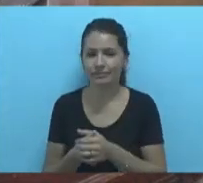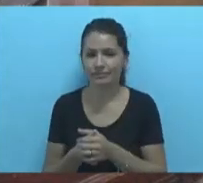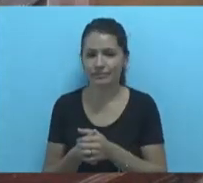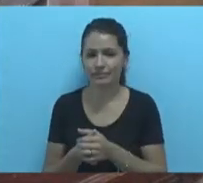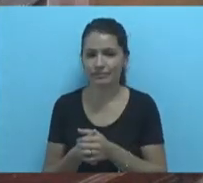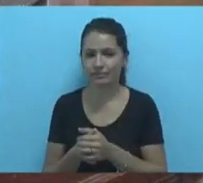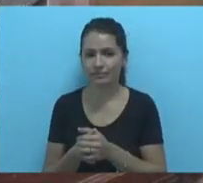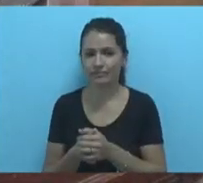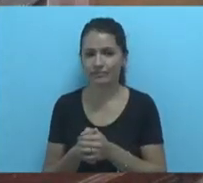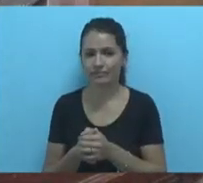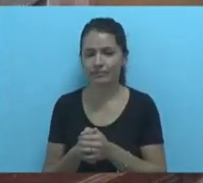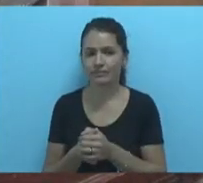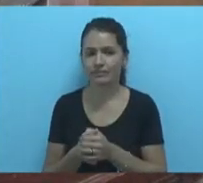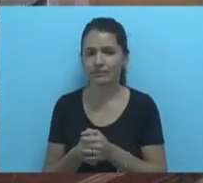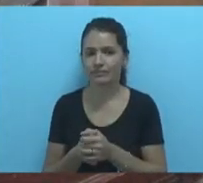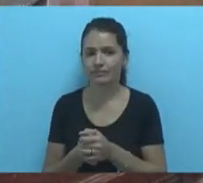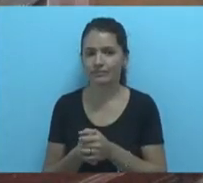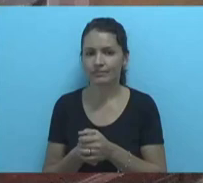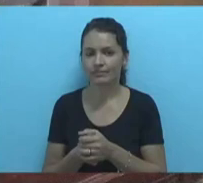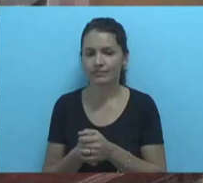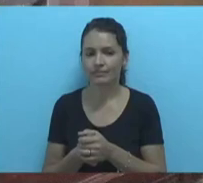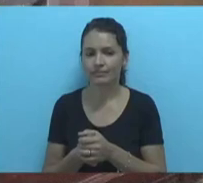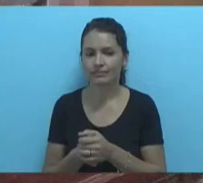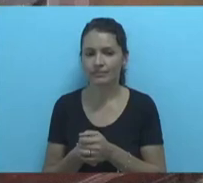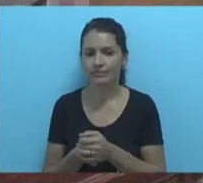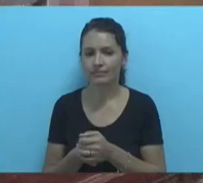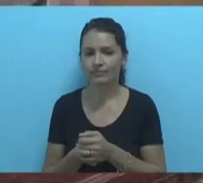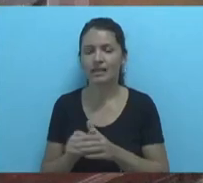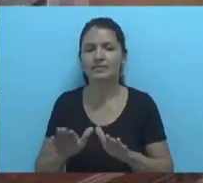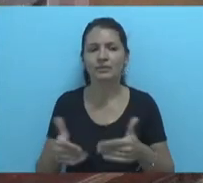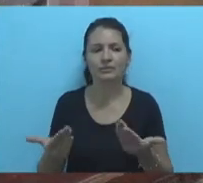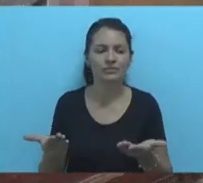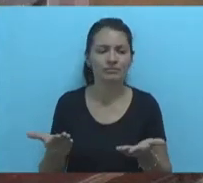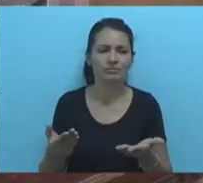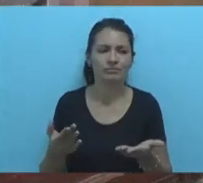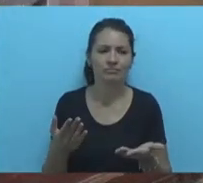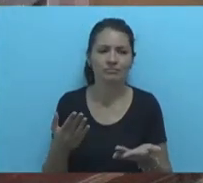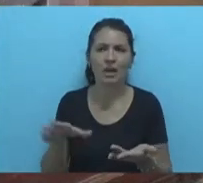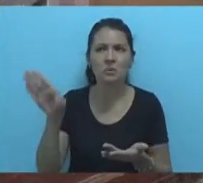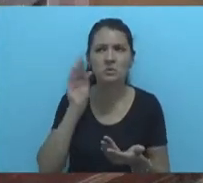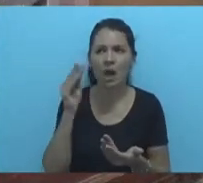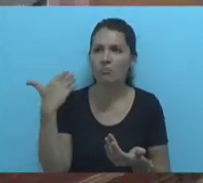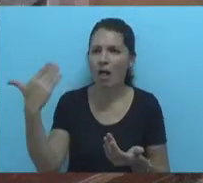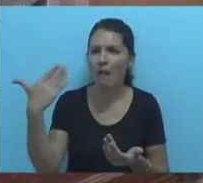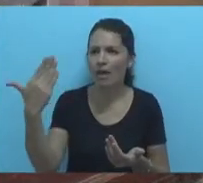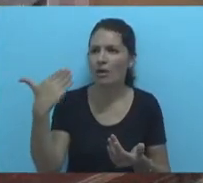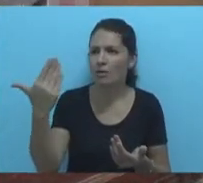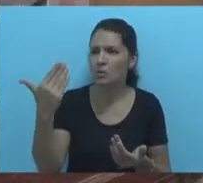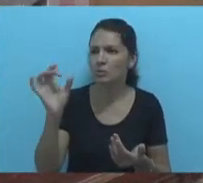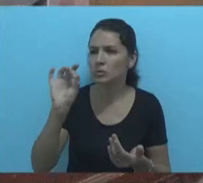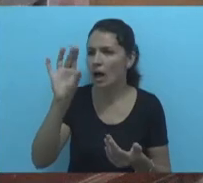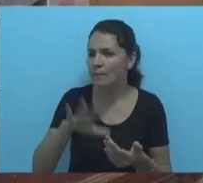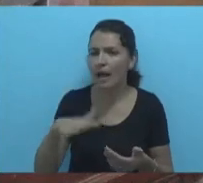queremos que el gobierno tenga un discurso, como ya lo hemos visto con otras acciones, que todavía